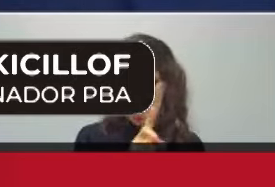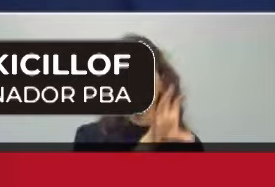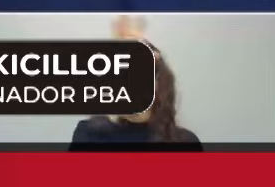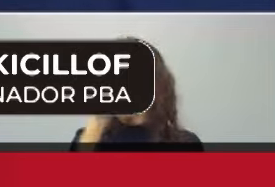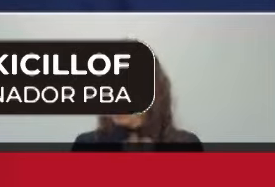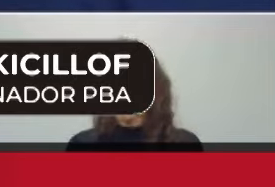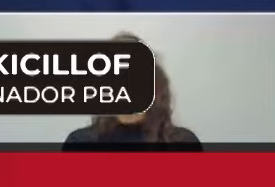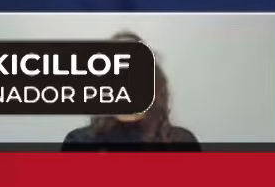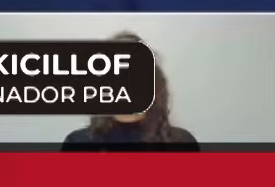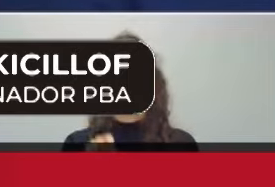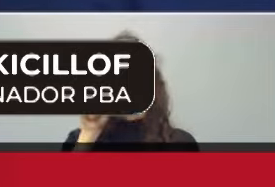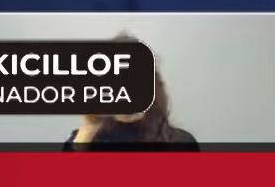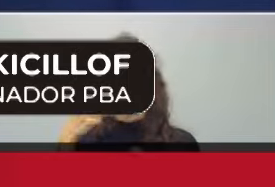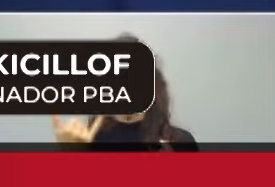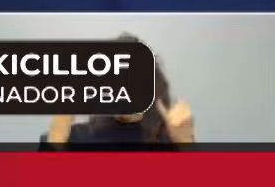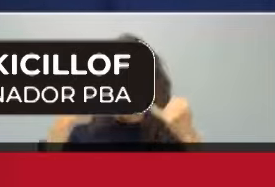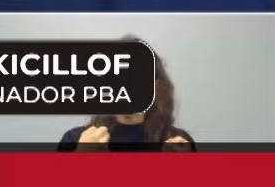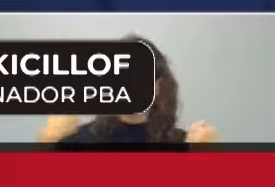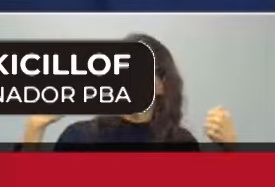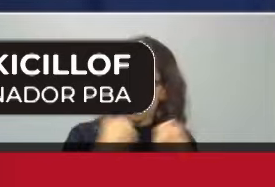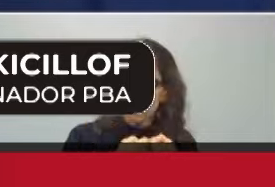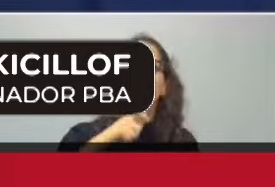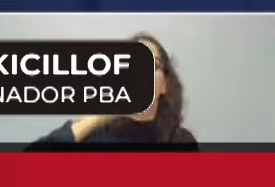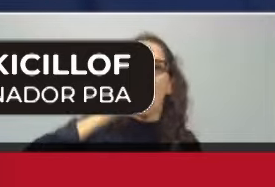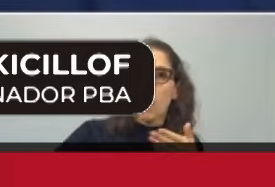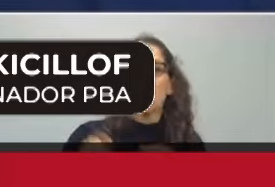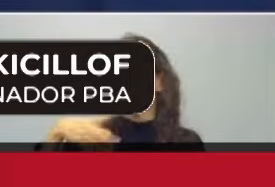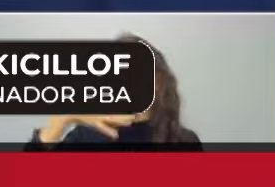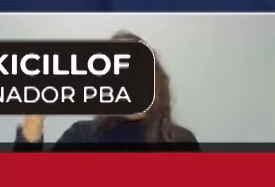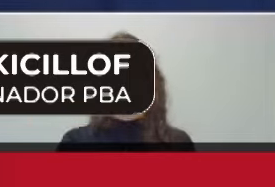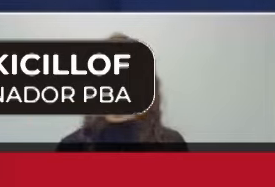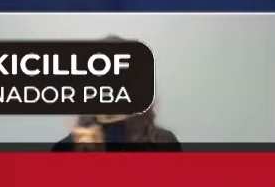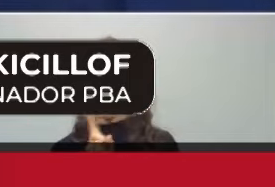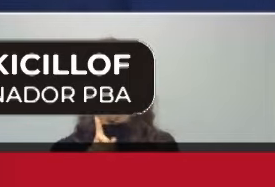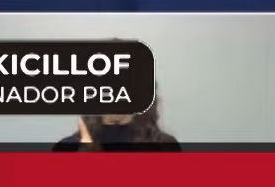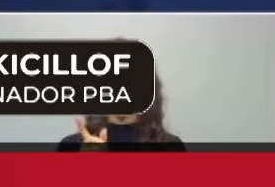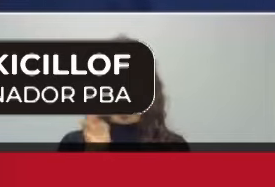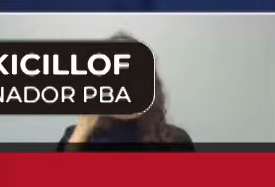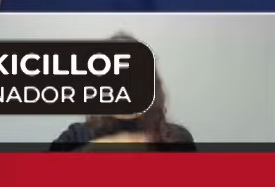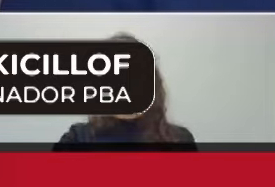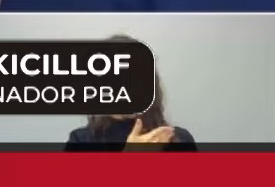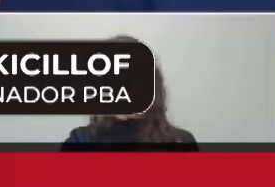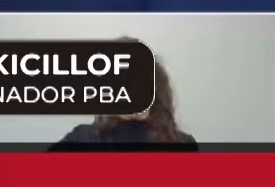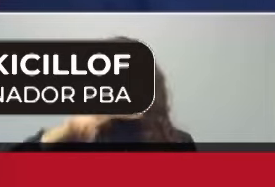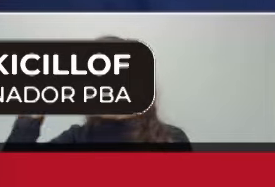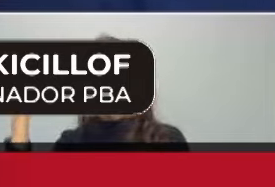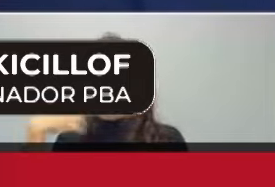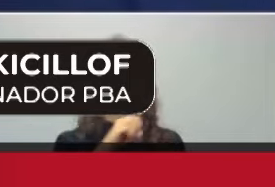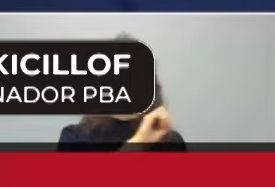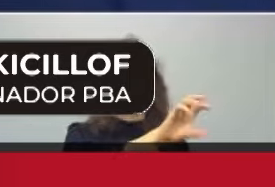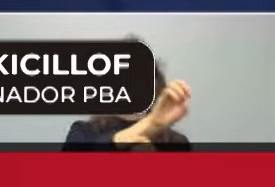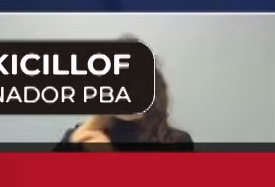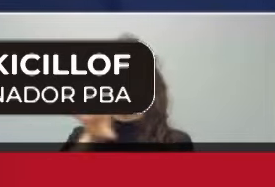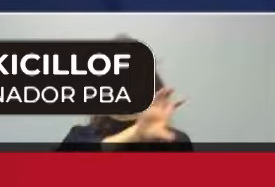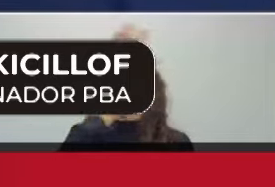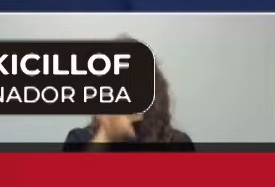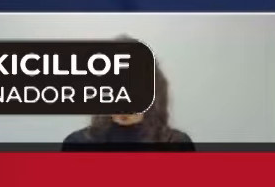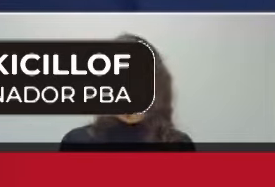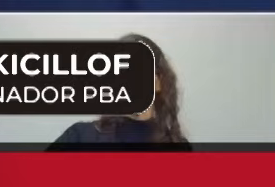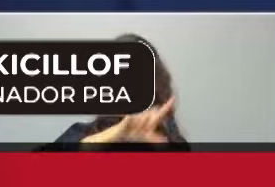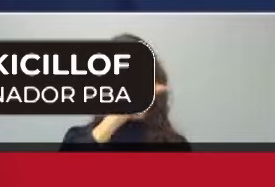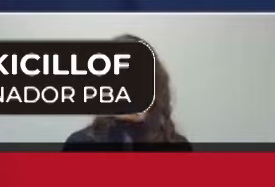un compromiso que incumple, que tiene el Gobierno Nacional con muchas provincias argentinas, entre ellas la provincia de Buenos